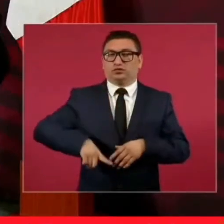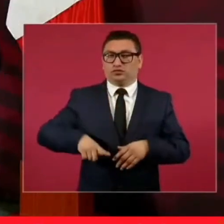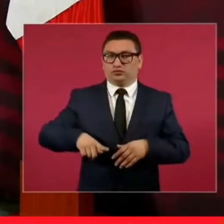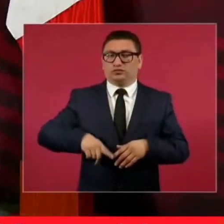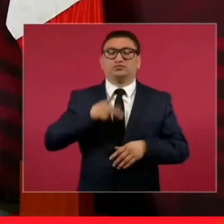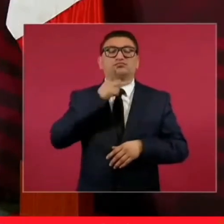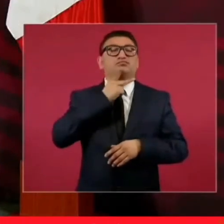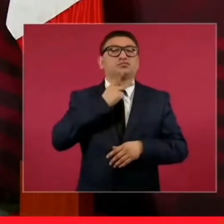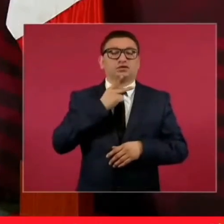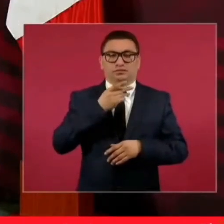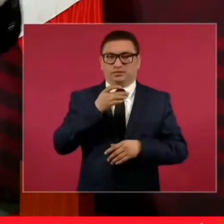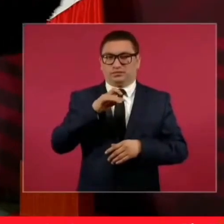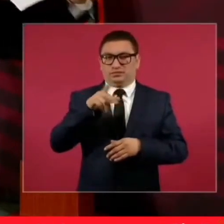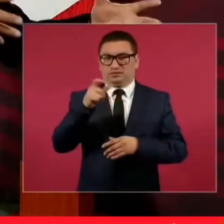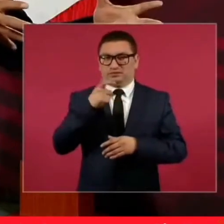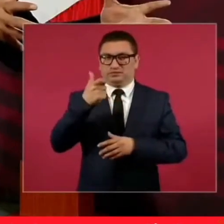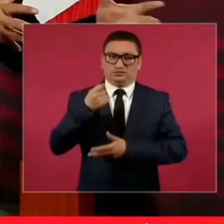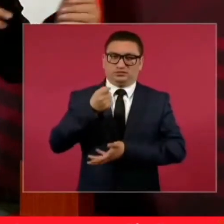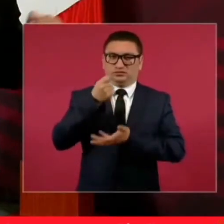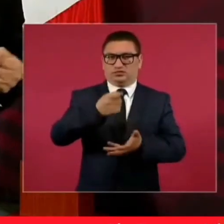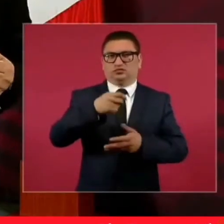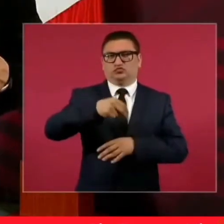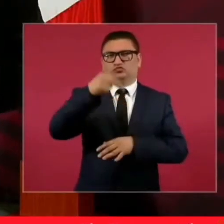Pemex se iba al norte